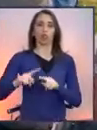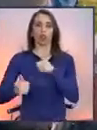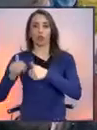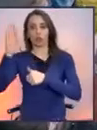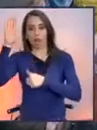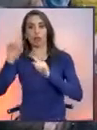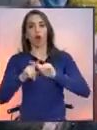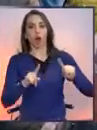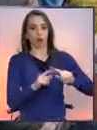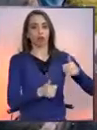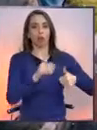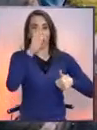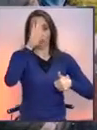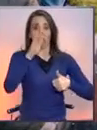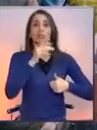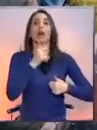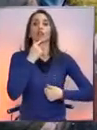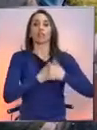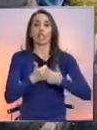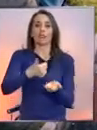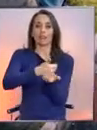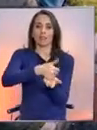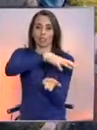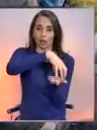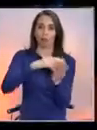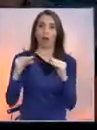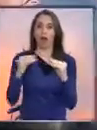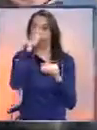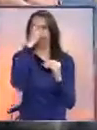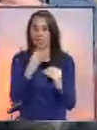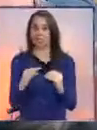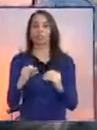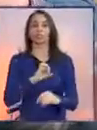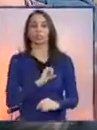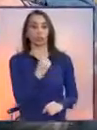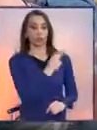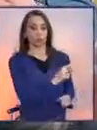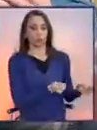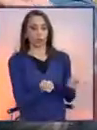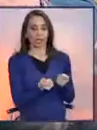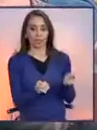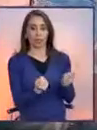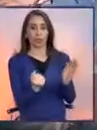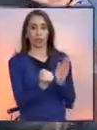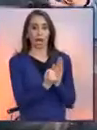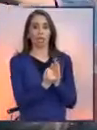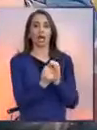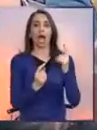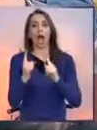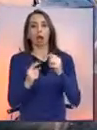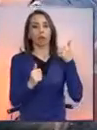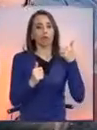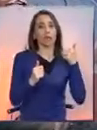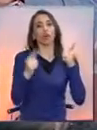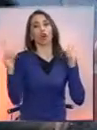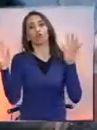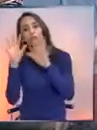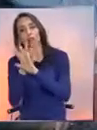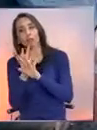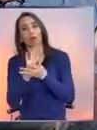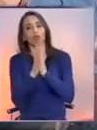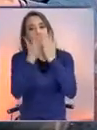hay más candidatos en la comuna, que demos un debate serio y hablemos de Santiago. Su gestión ha estado marcada por luces y sombras. No ha sido todo malo, pero